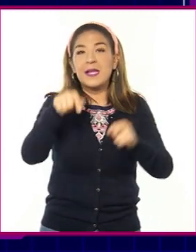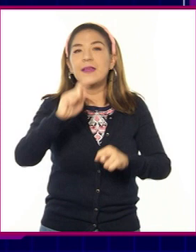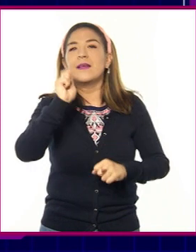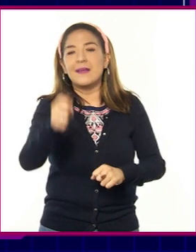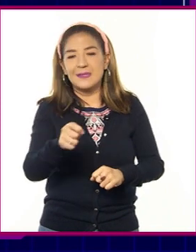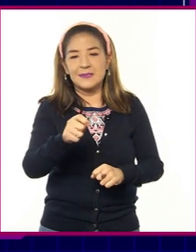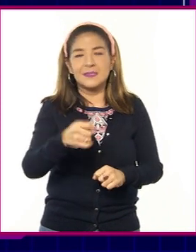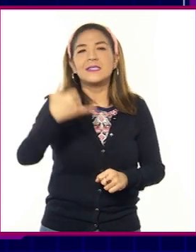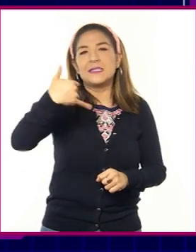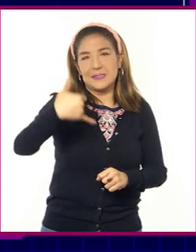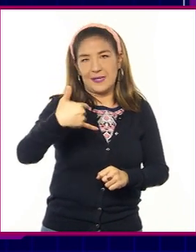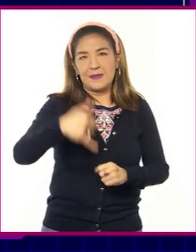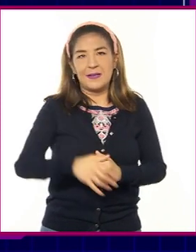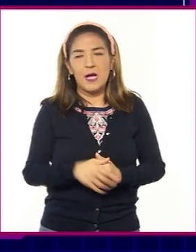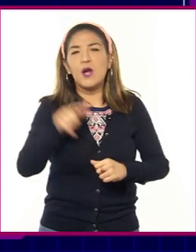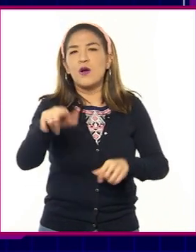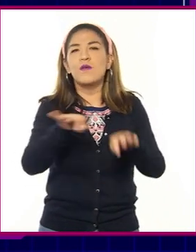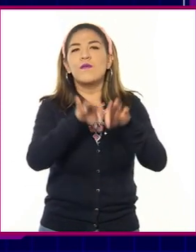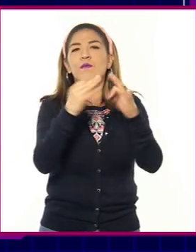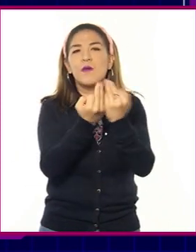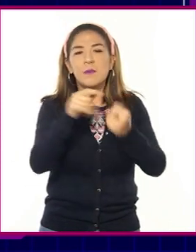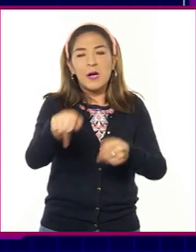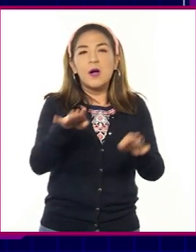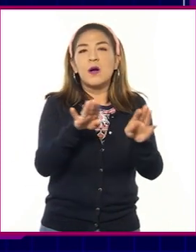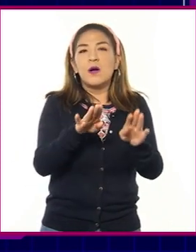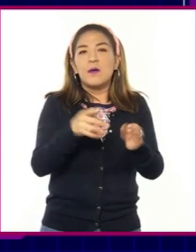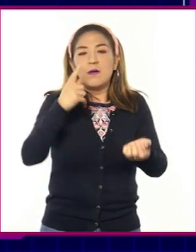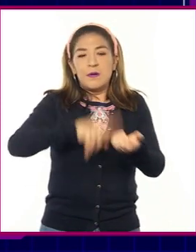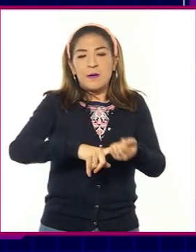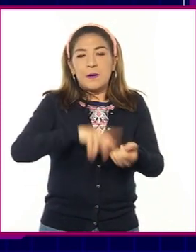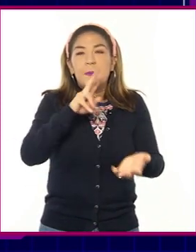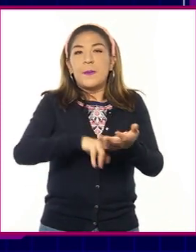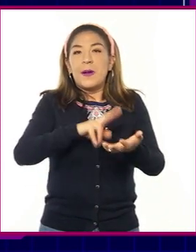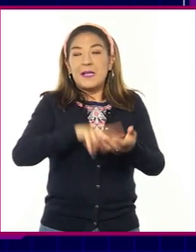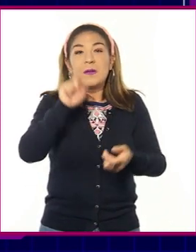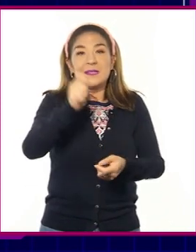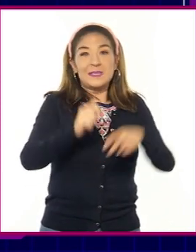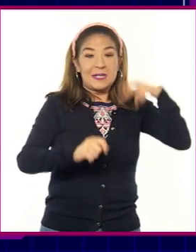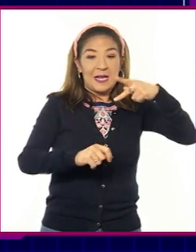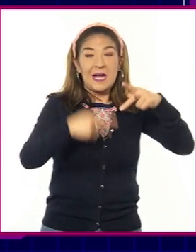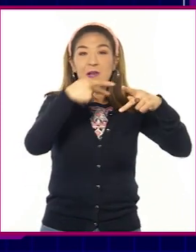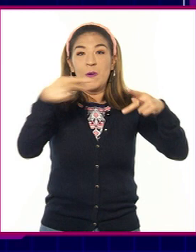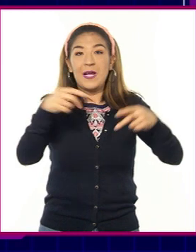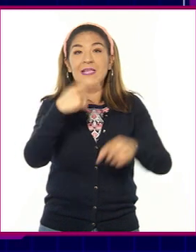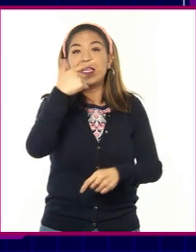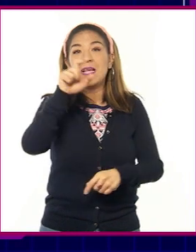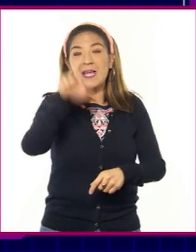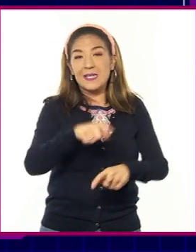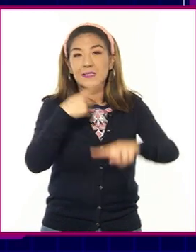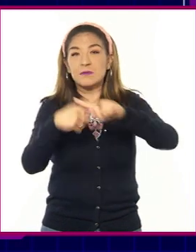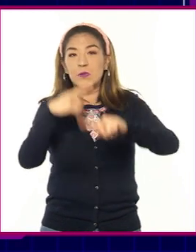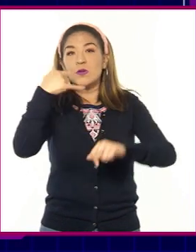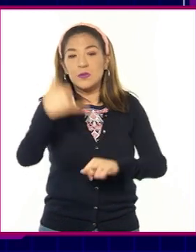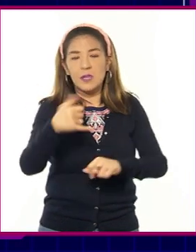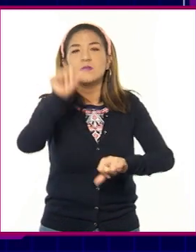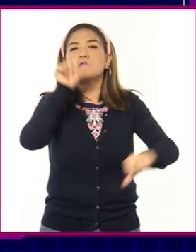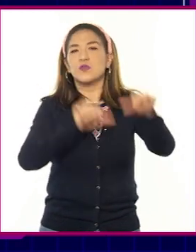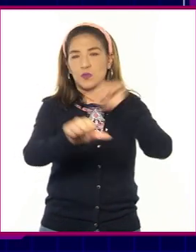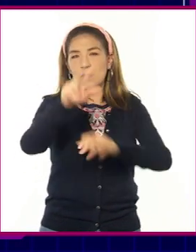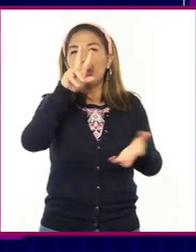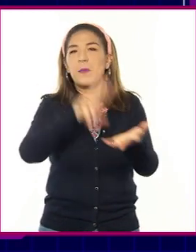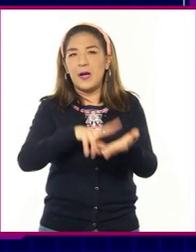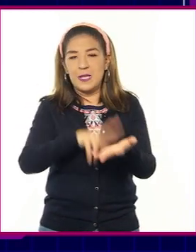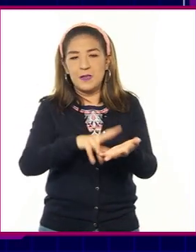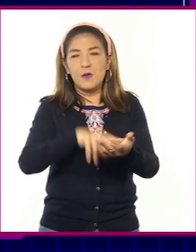Y. Como la fórmula de la constante de proporcionalidad inversa es K igual a X por Y, sustituimos en